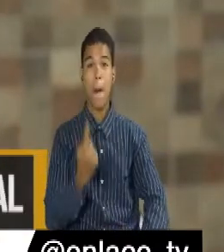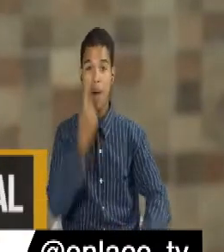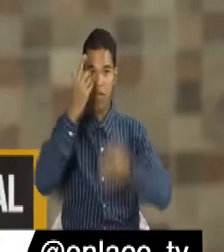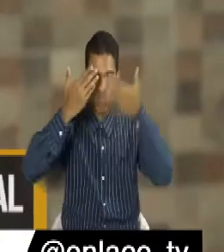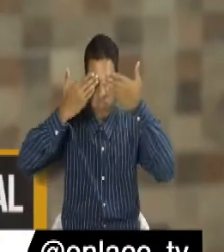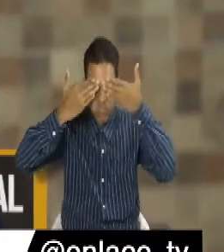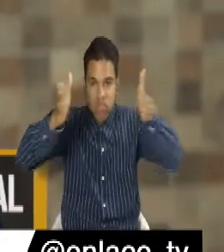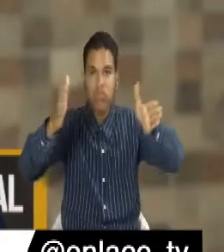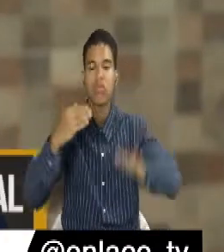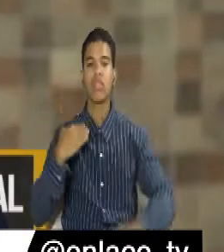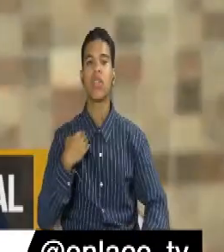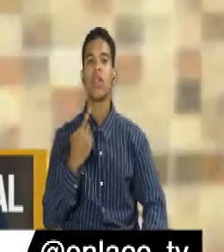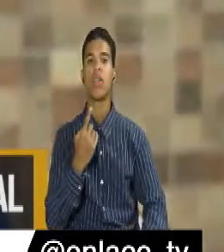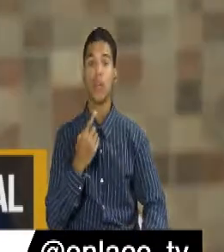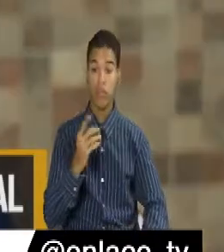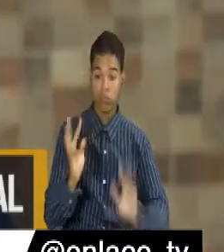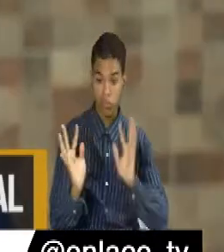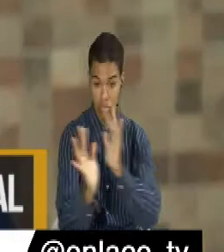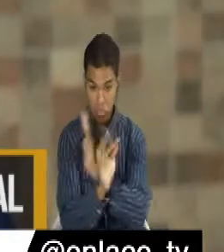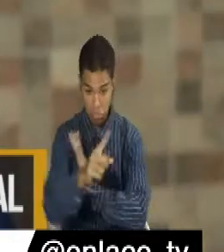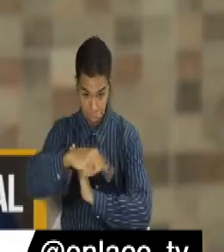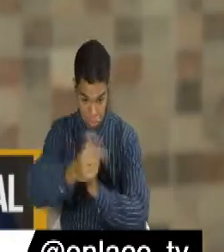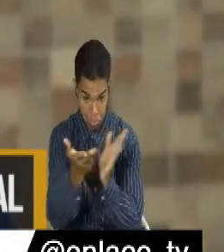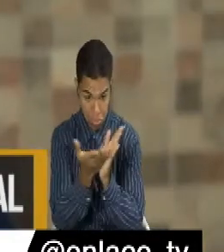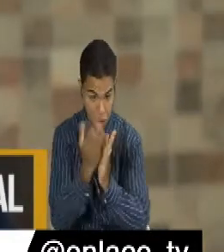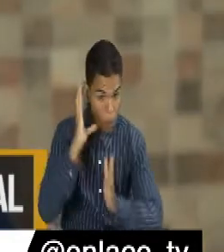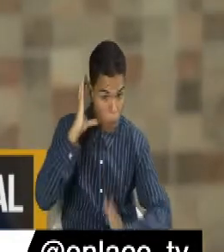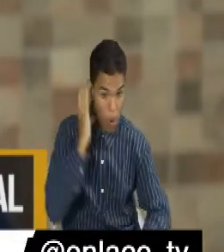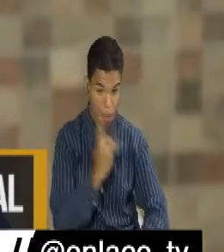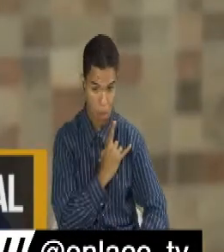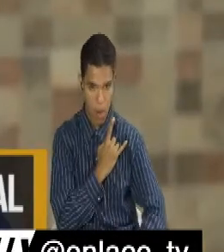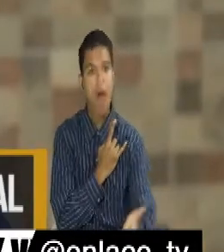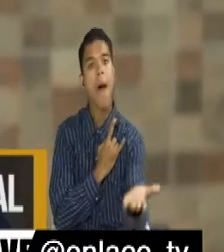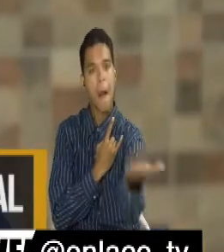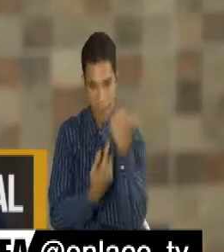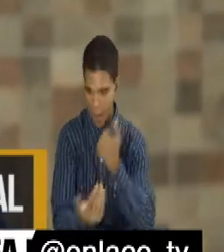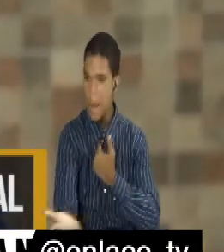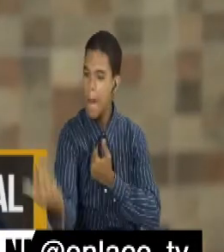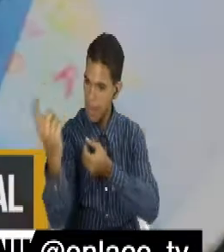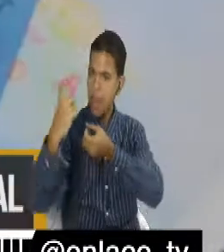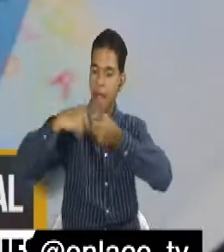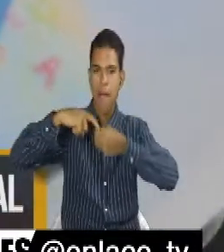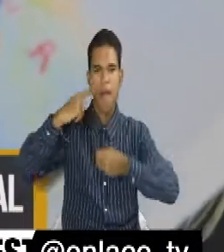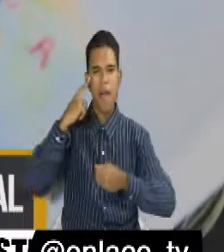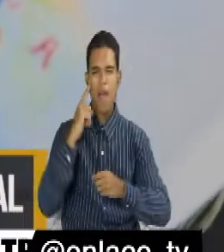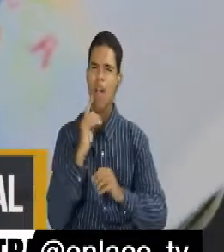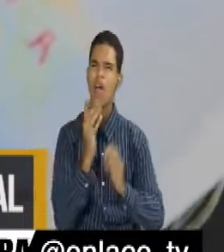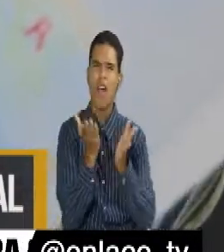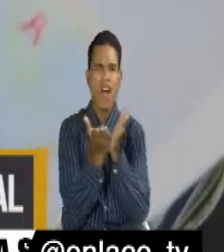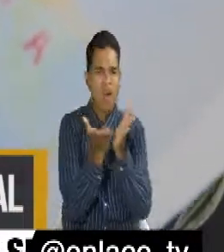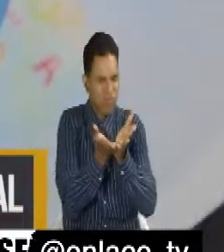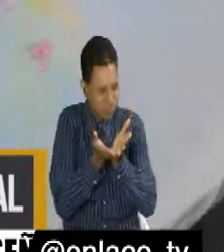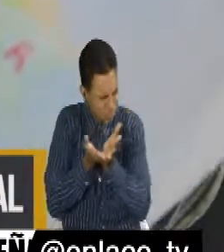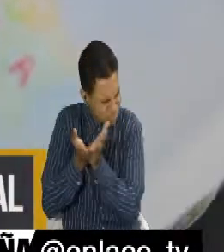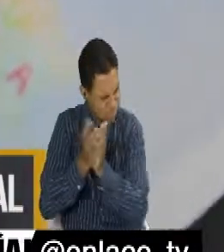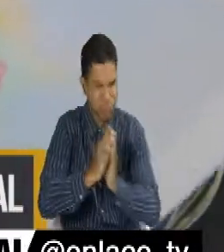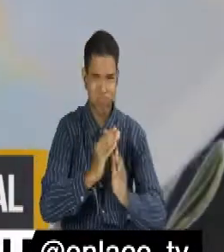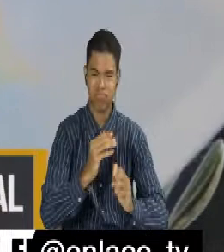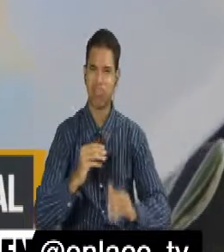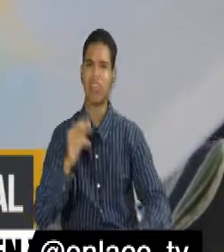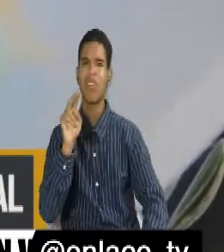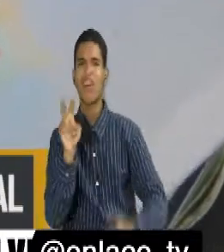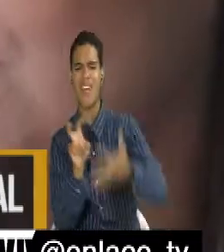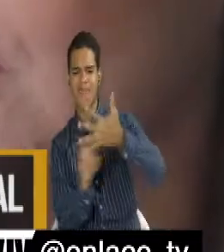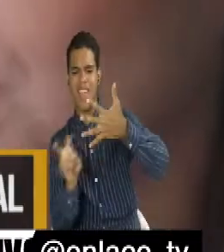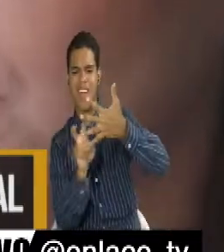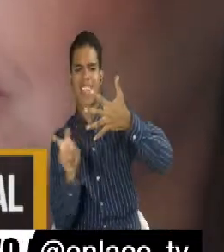categoría universitaria. Vamos a llegar a todos los niveles de educación en Barranca Bermeja. Se espera que a mediados de octubre próximo se lleve